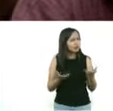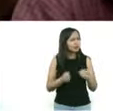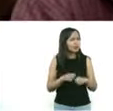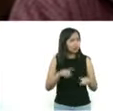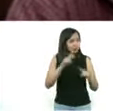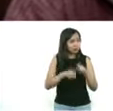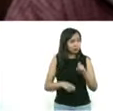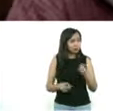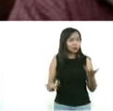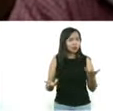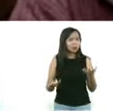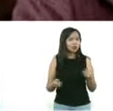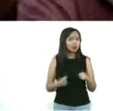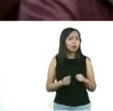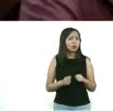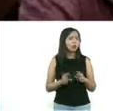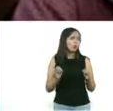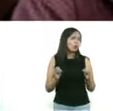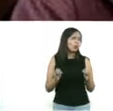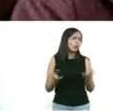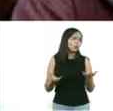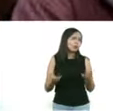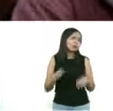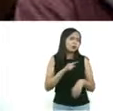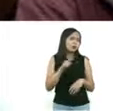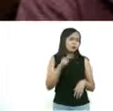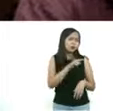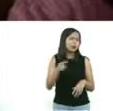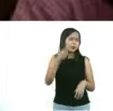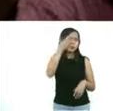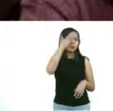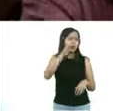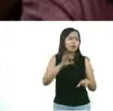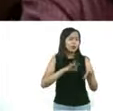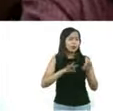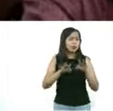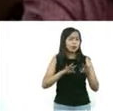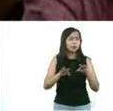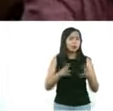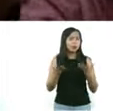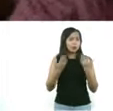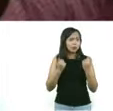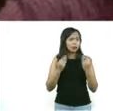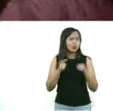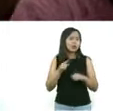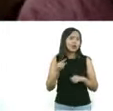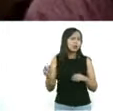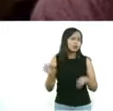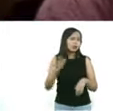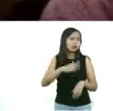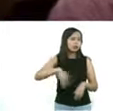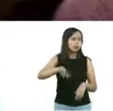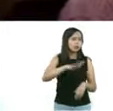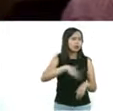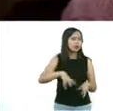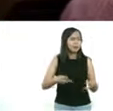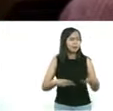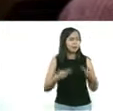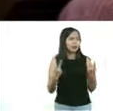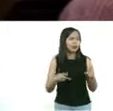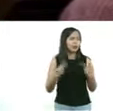fenómeno? Porque si bien es una válvula de escape para todos aquellos ciudadanos que no tienen empleo, buscan alguna forma